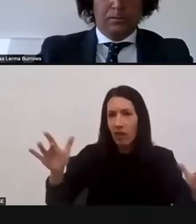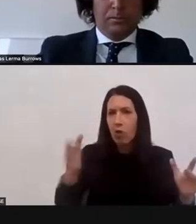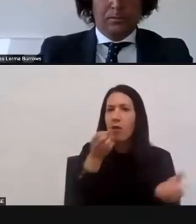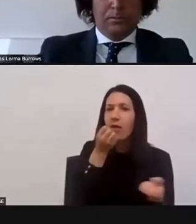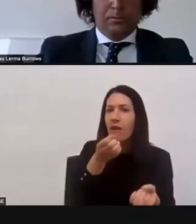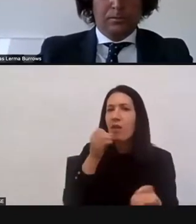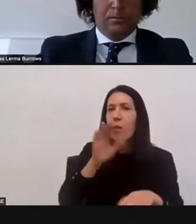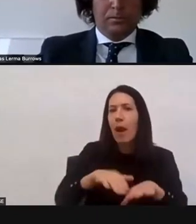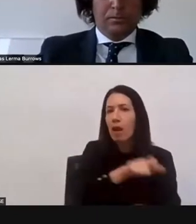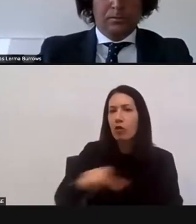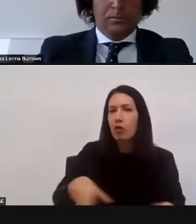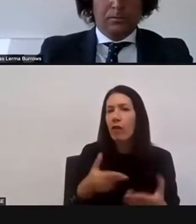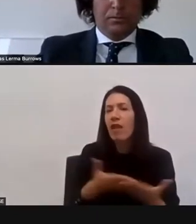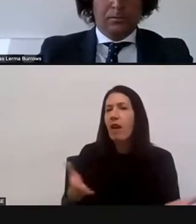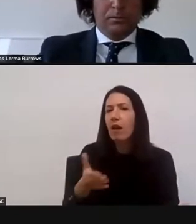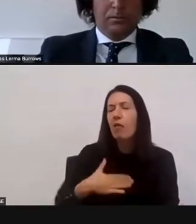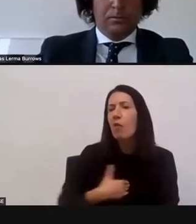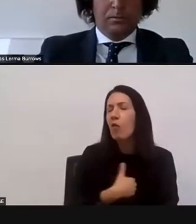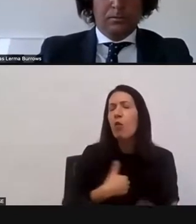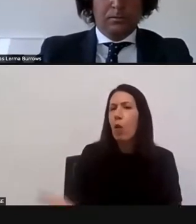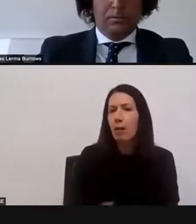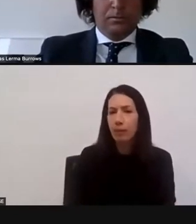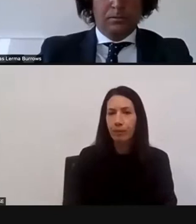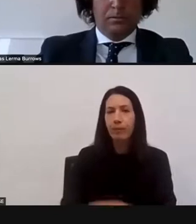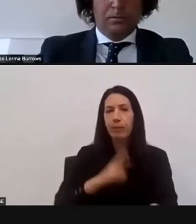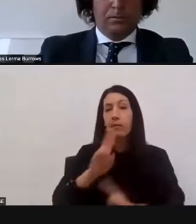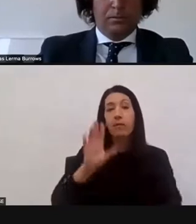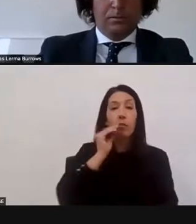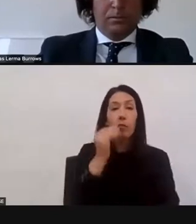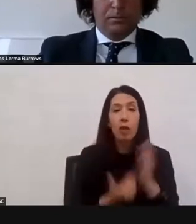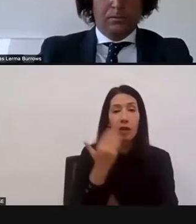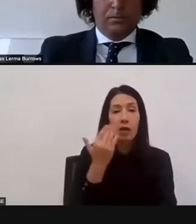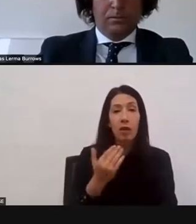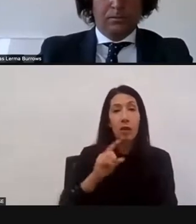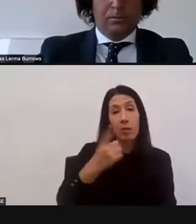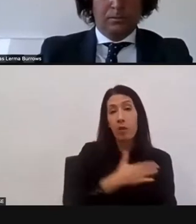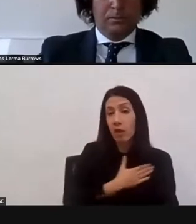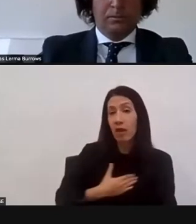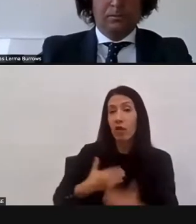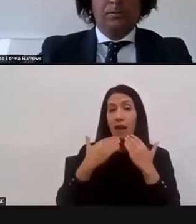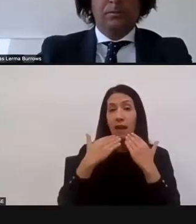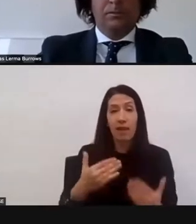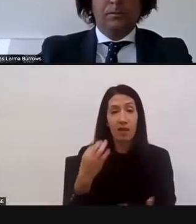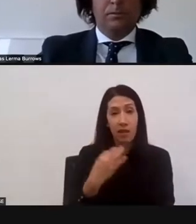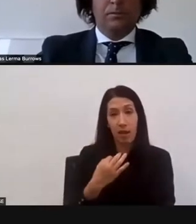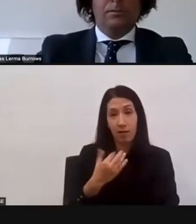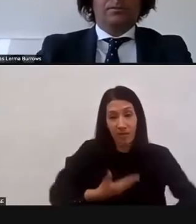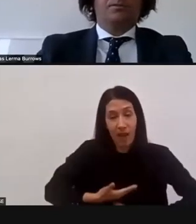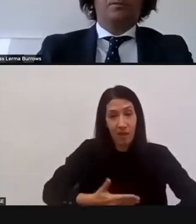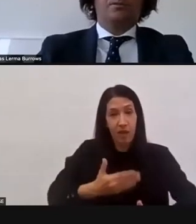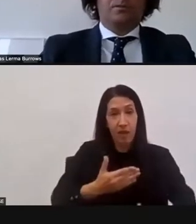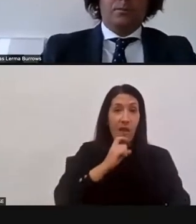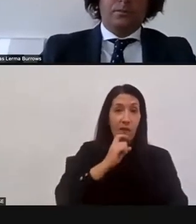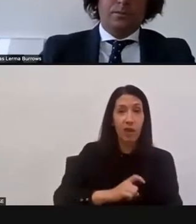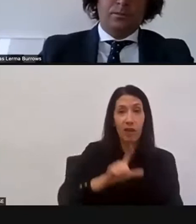los ciudadanos? Así es, Miguel Ángel. Buenos días. Bueno, antes de nada quiero agradecer en primer lugar la invitación a la Fundación